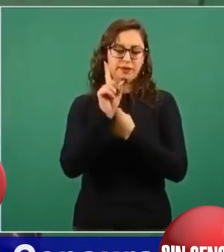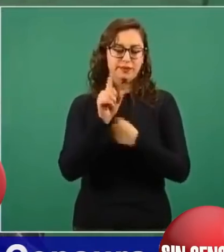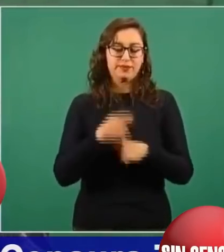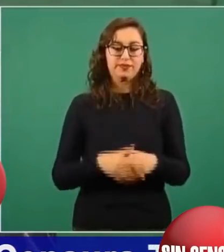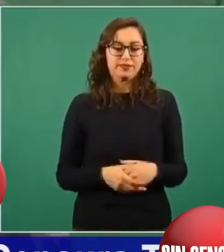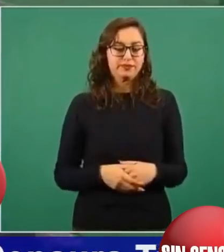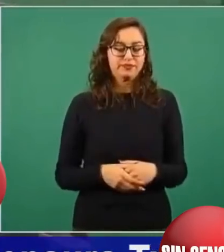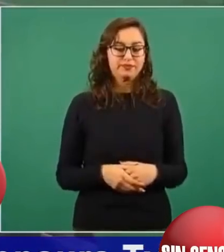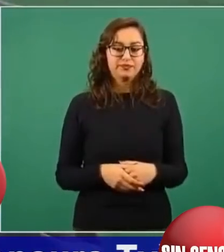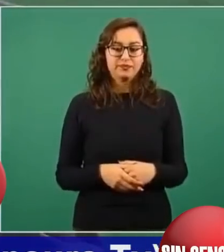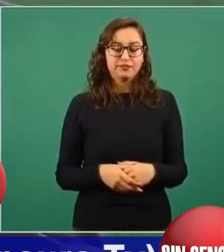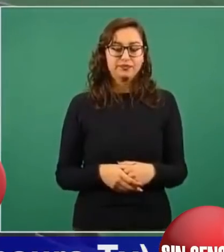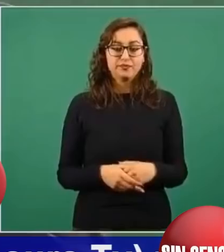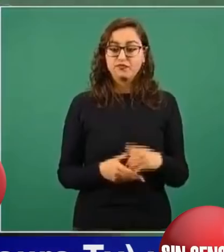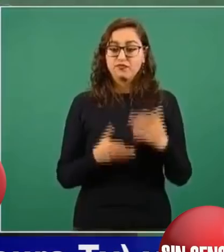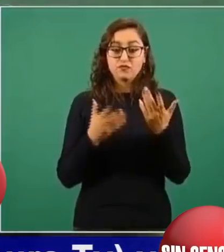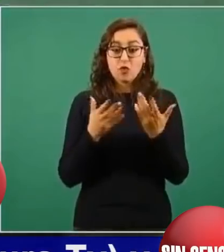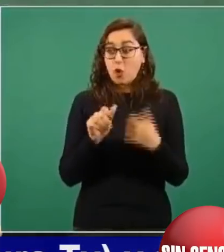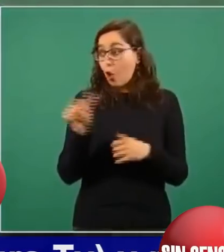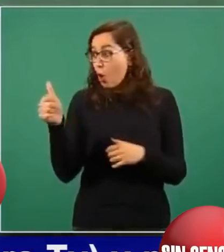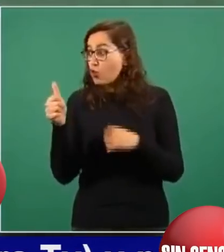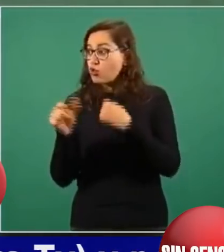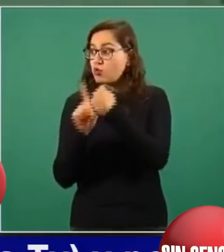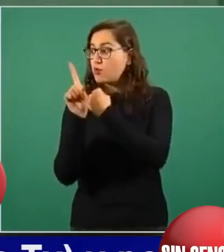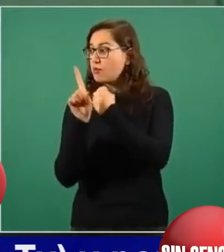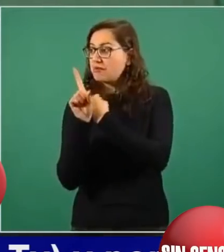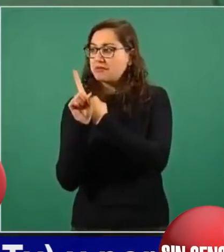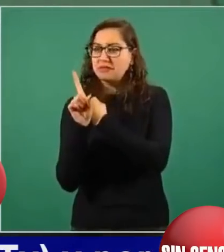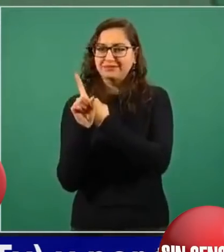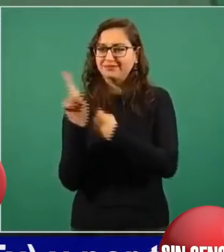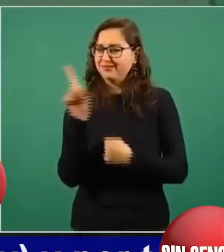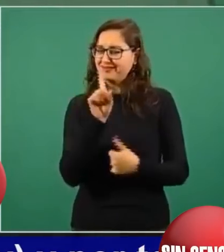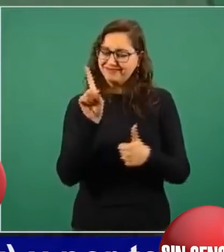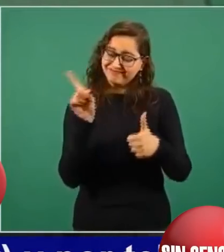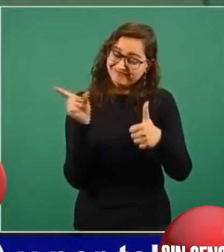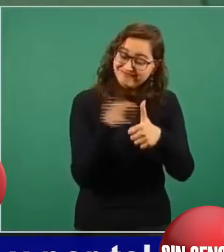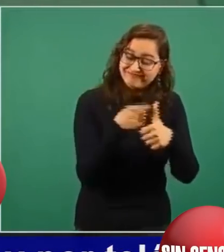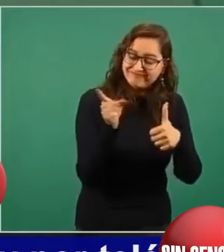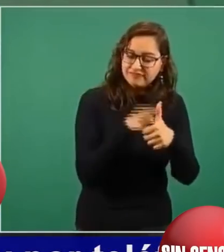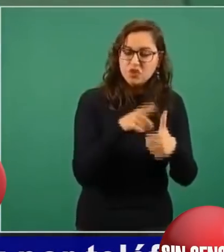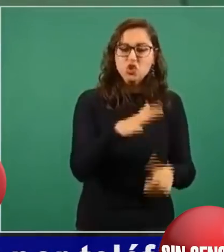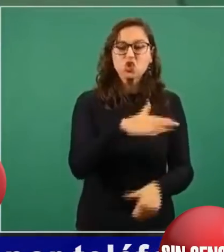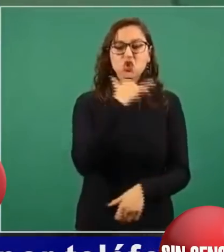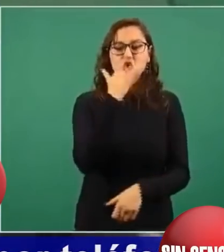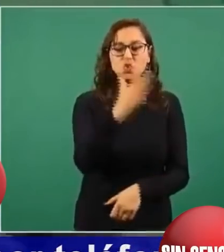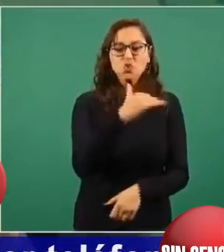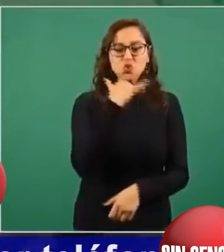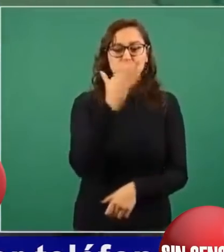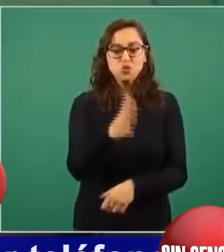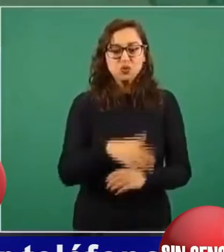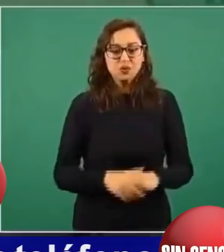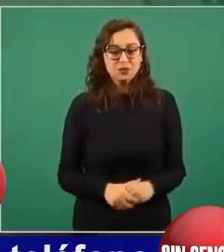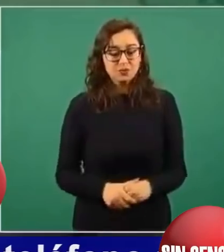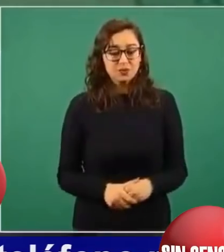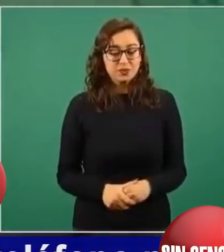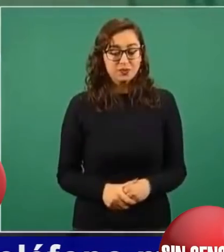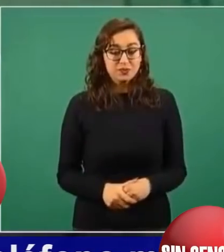No hay otro. Y fíjense cómo se encubría.